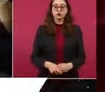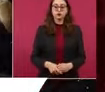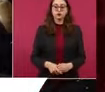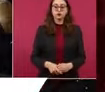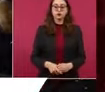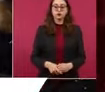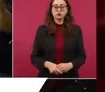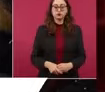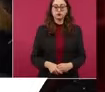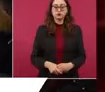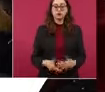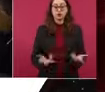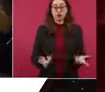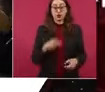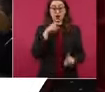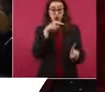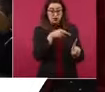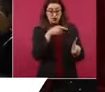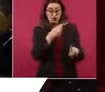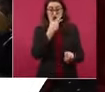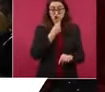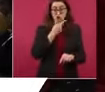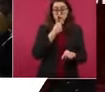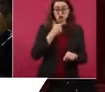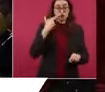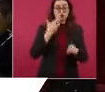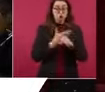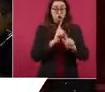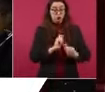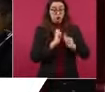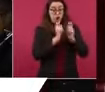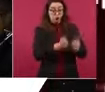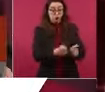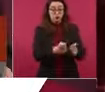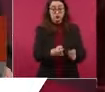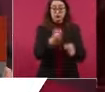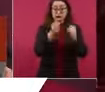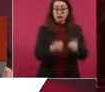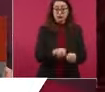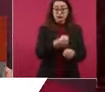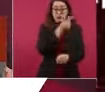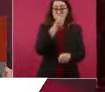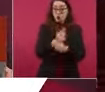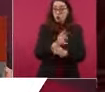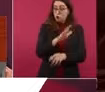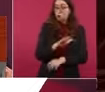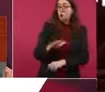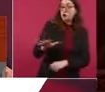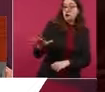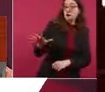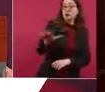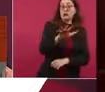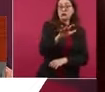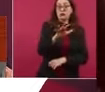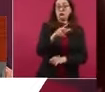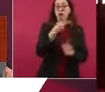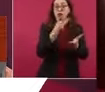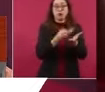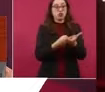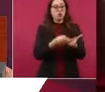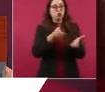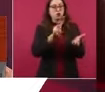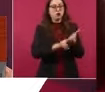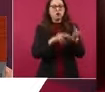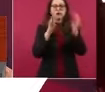estamos en línea. Al respecto, el jefe del Ejecutivo Federal señaló que el proceso que vive en